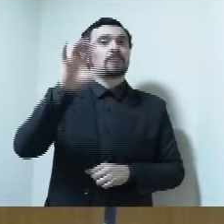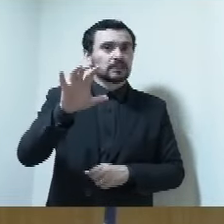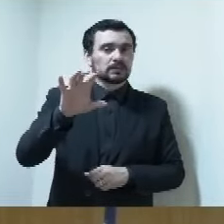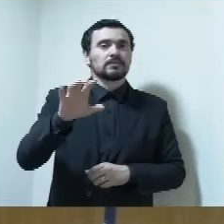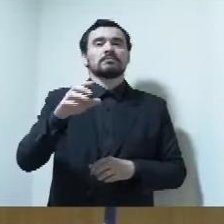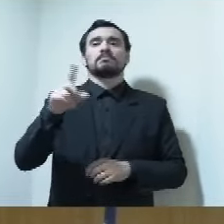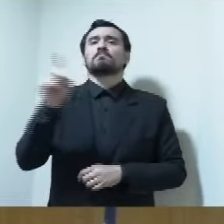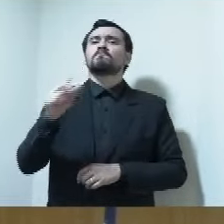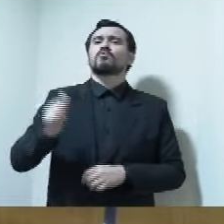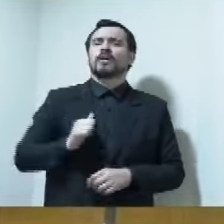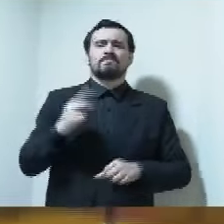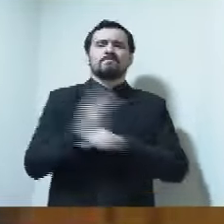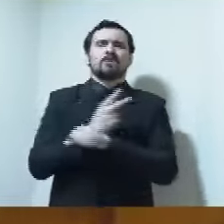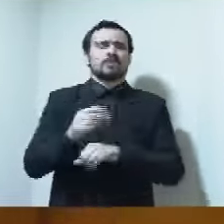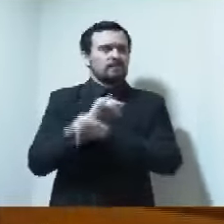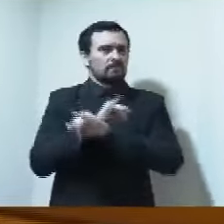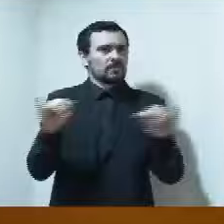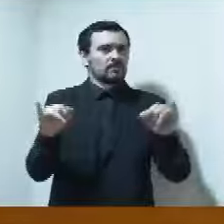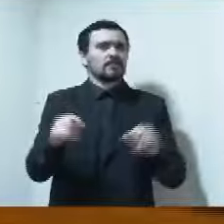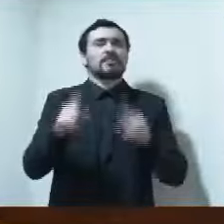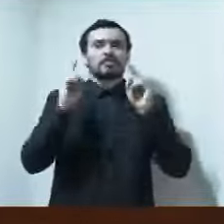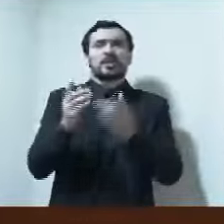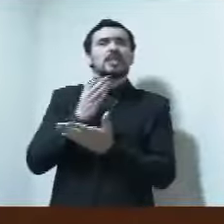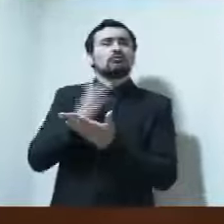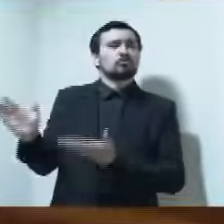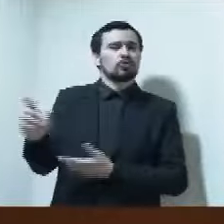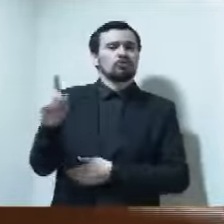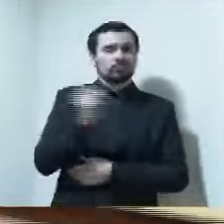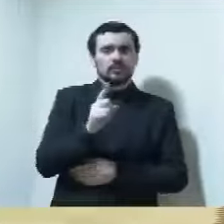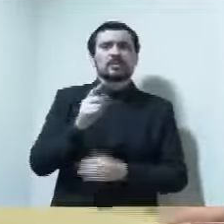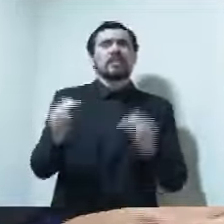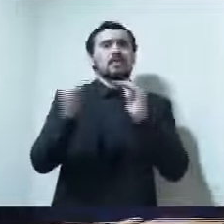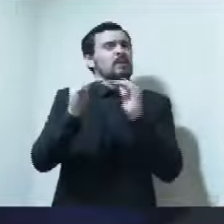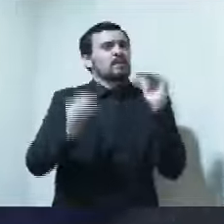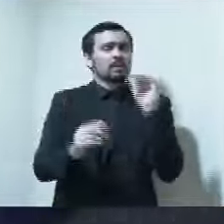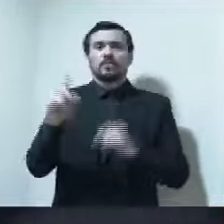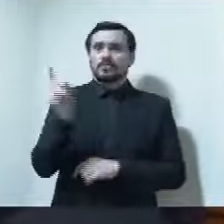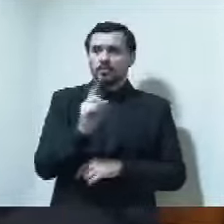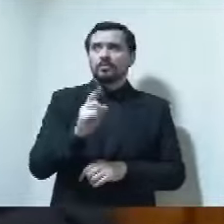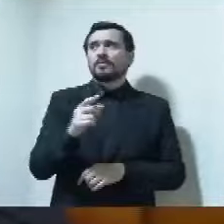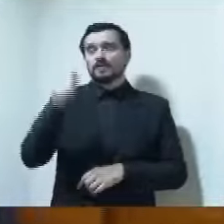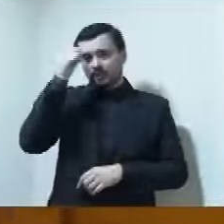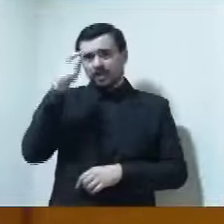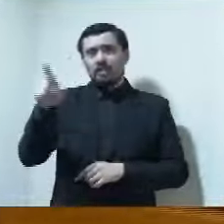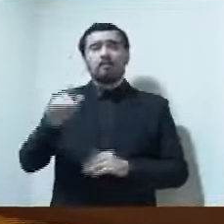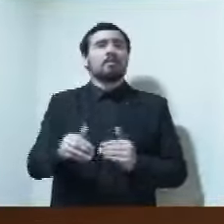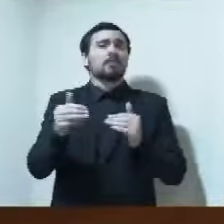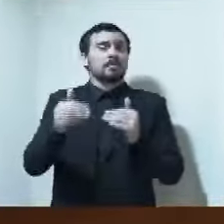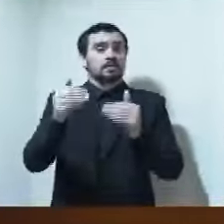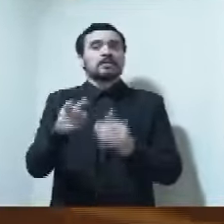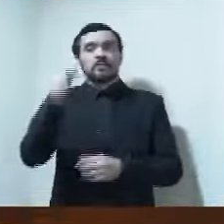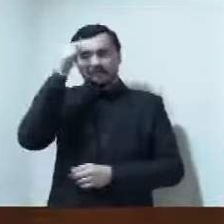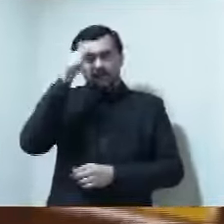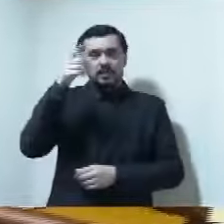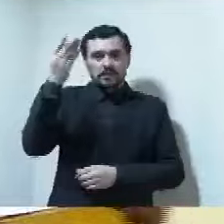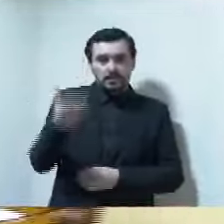más mujeres víctimas de la violencia, ni de la exclusión, ni de las desigualdades históricas que muchas veces las postergan, sino que sean